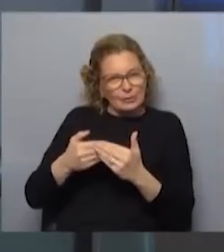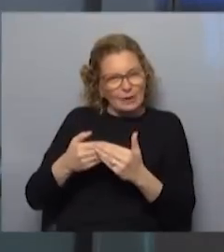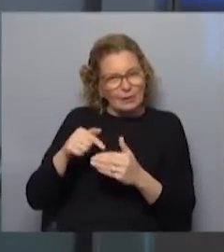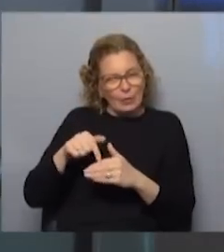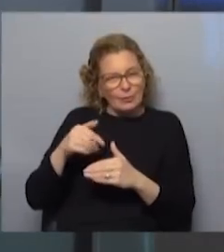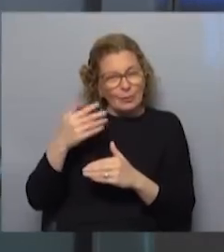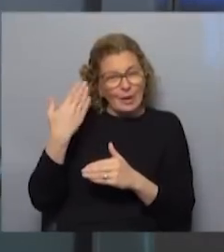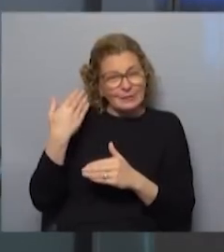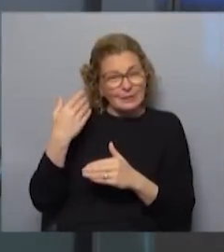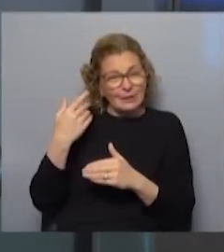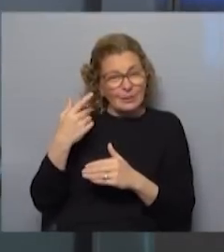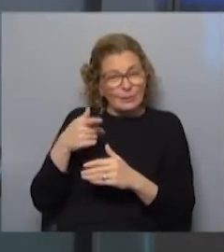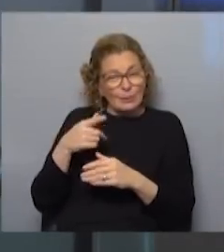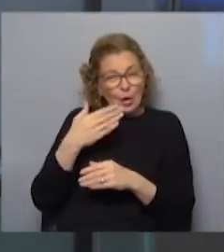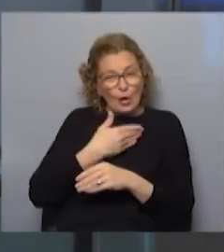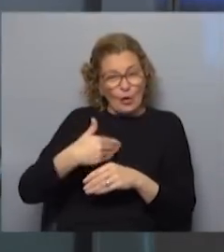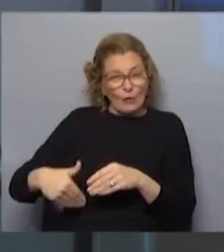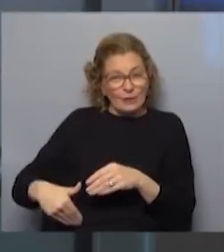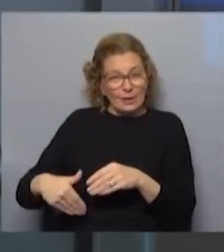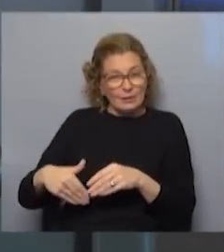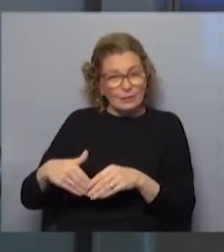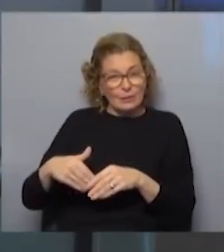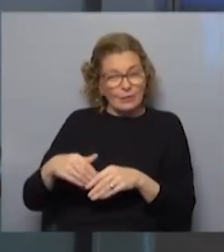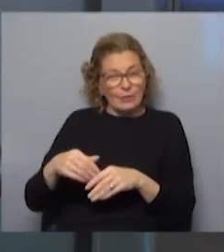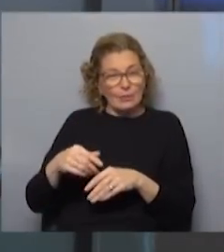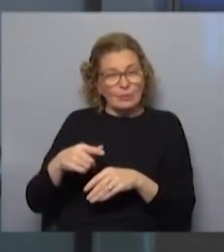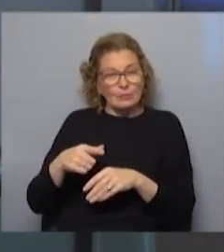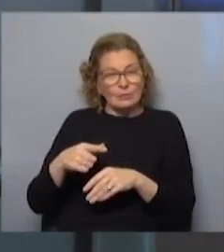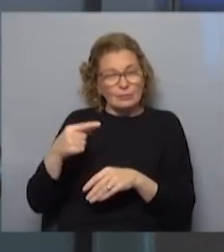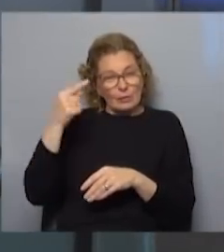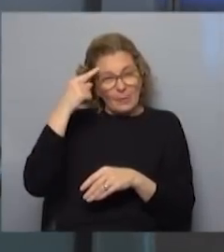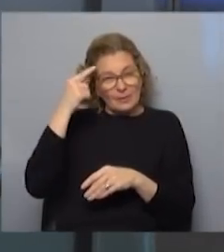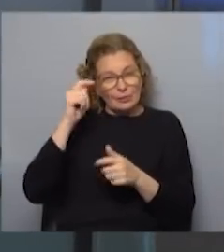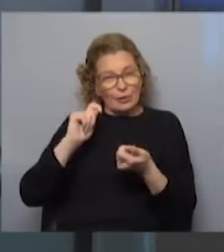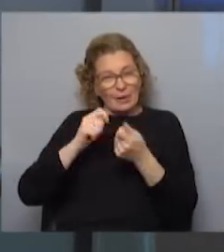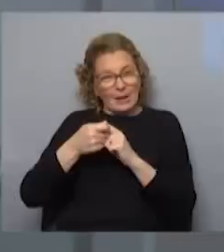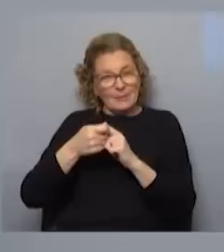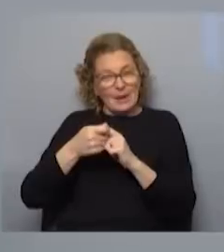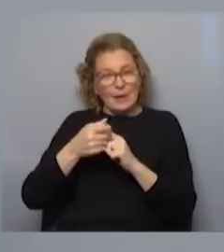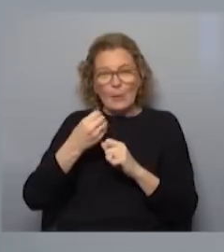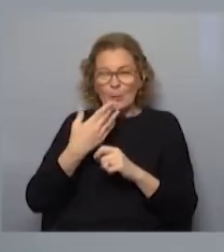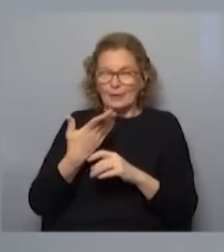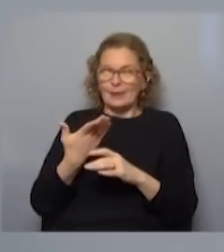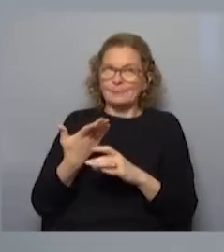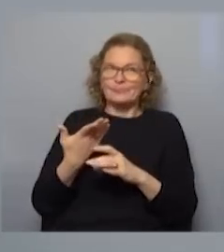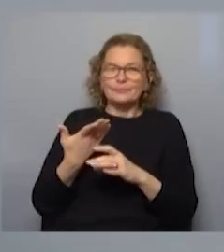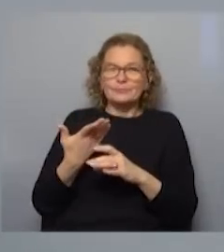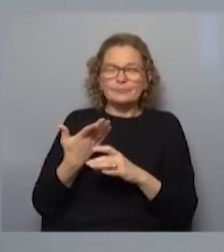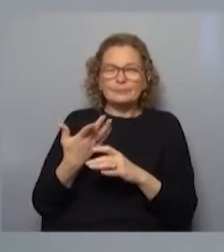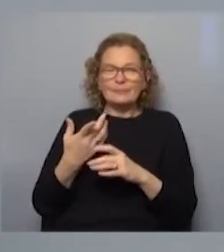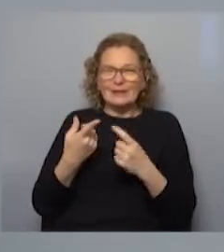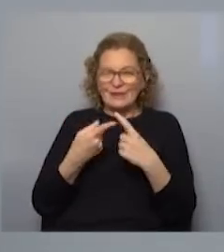si continuó continuó bajo cuerda del gobierno de tu propio partido político Ah yo creo que ahí cambiaron las condiciones porque porque hay